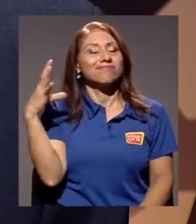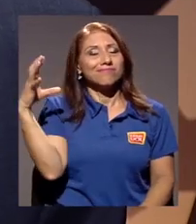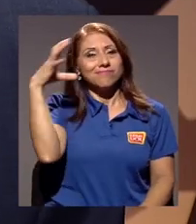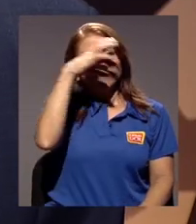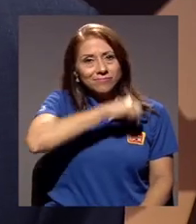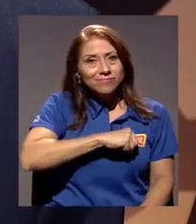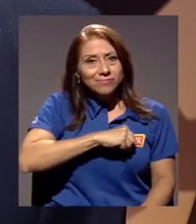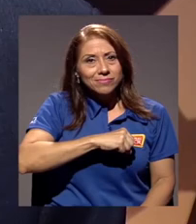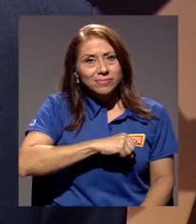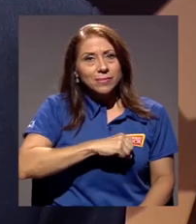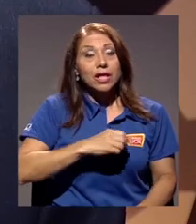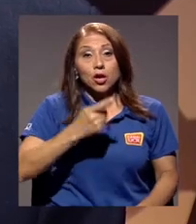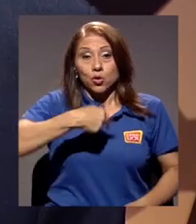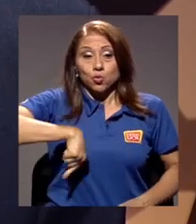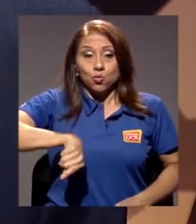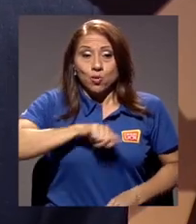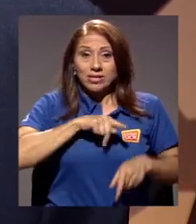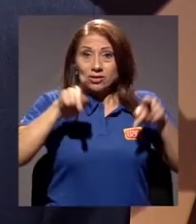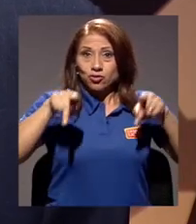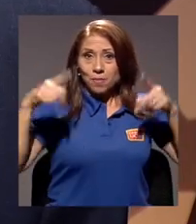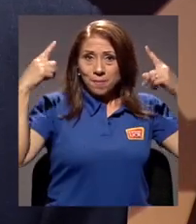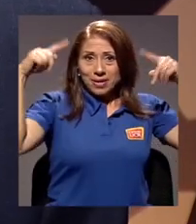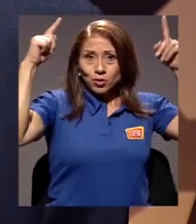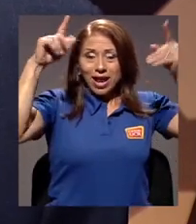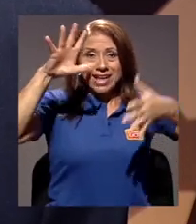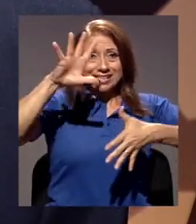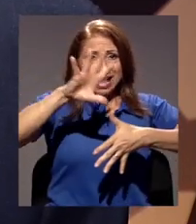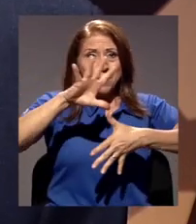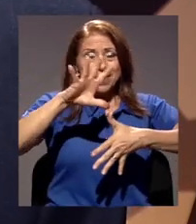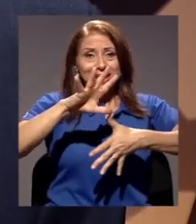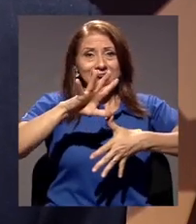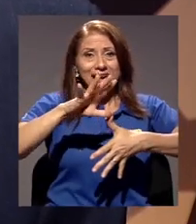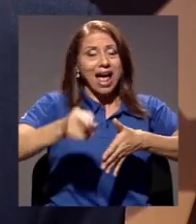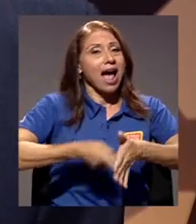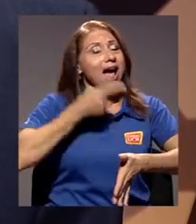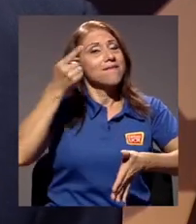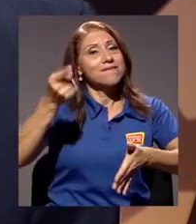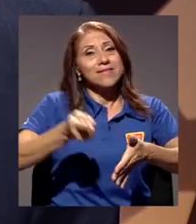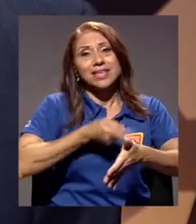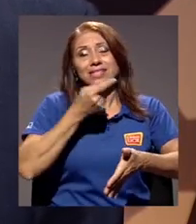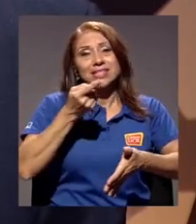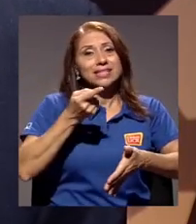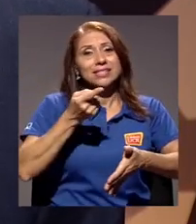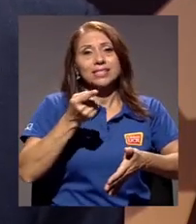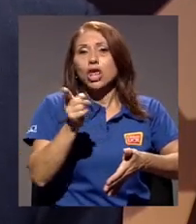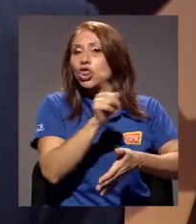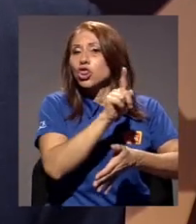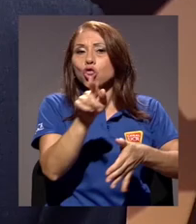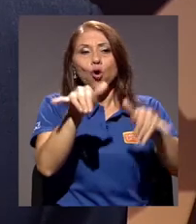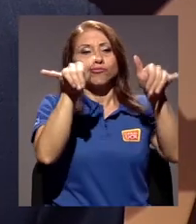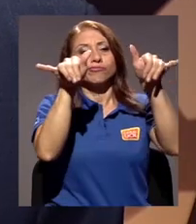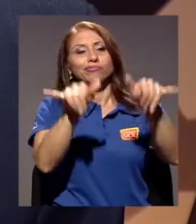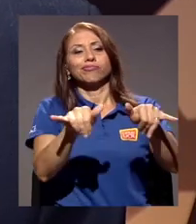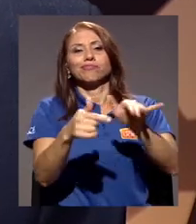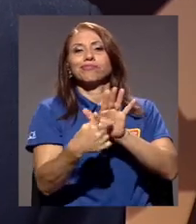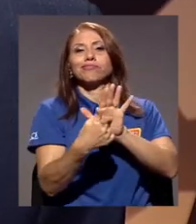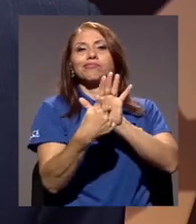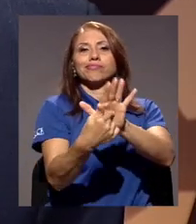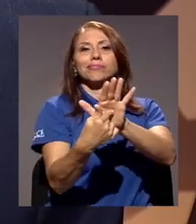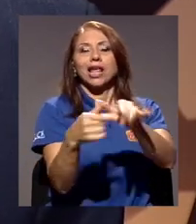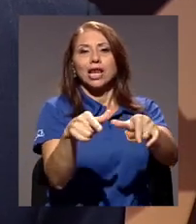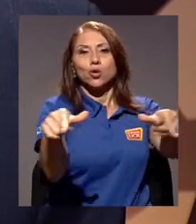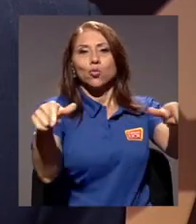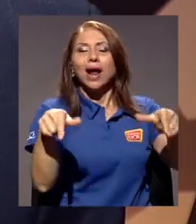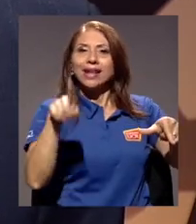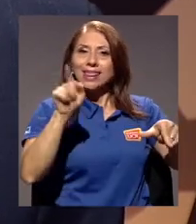en nuestros de nuestra américa a veces no no ocupan el espacio que debían ocupar en